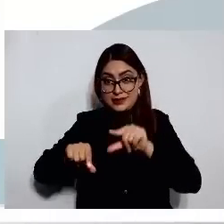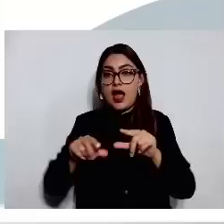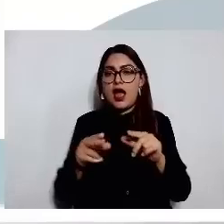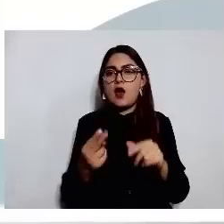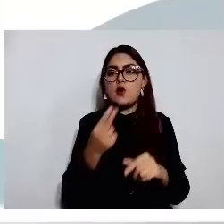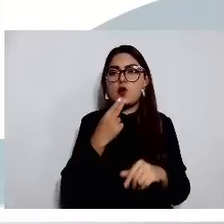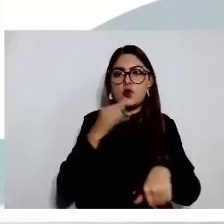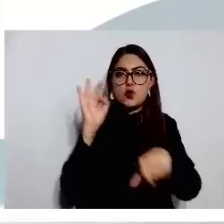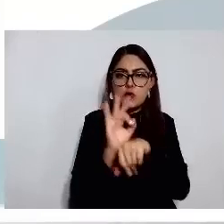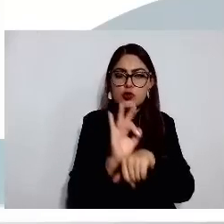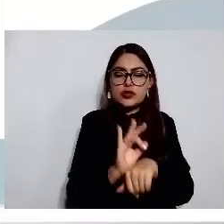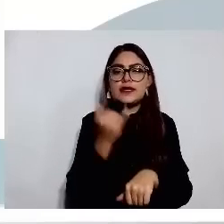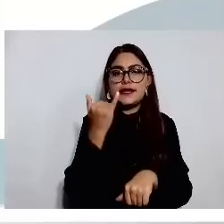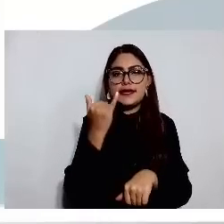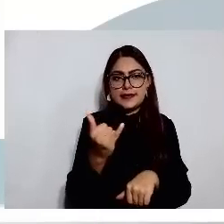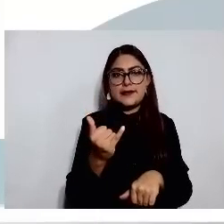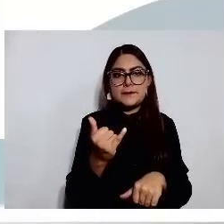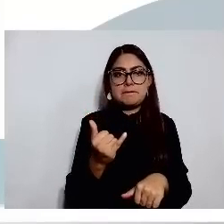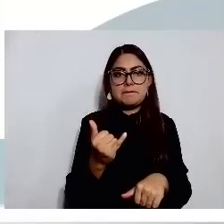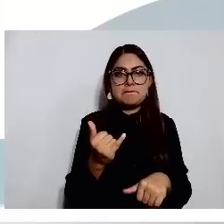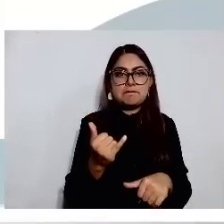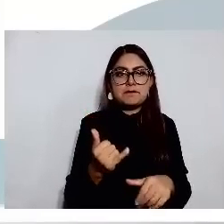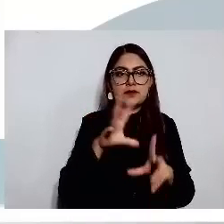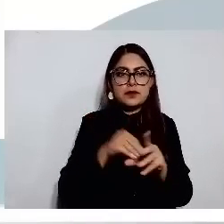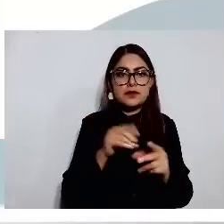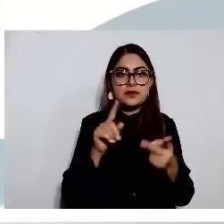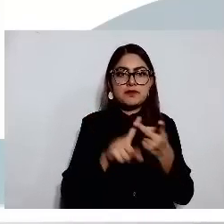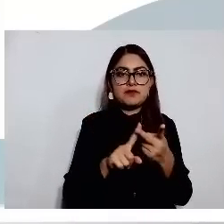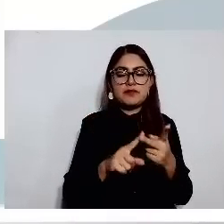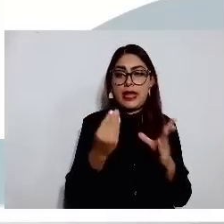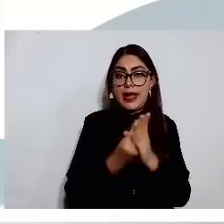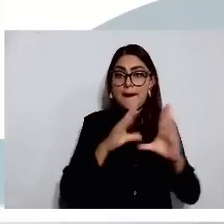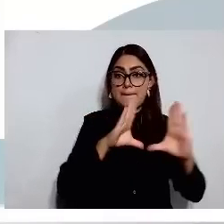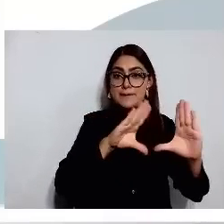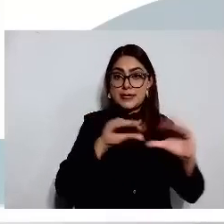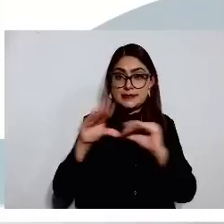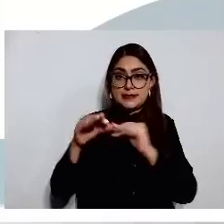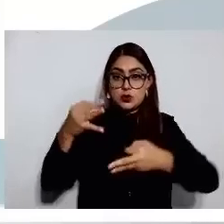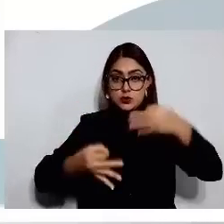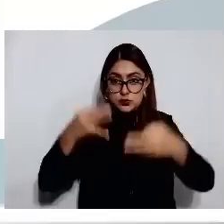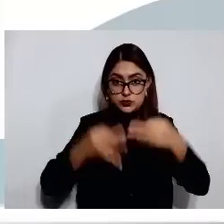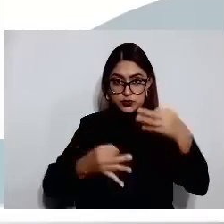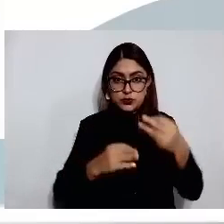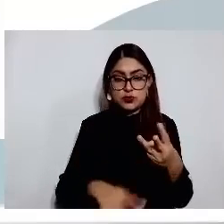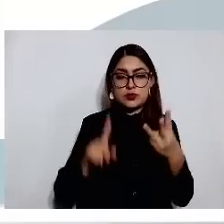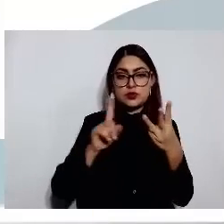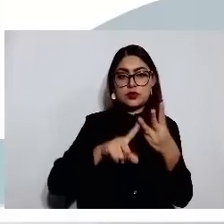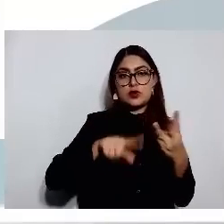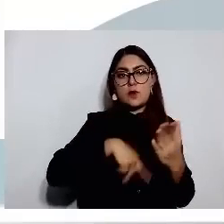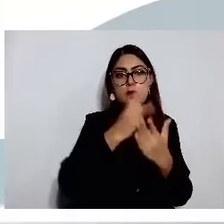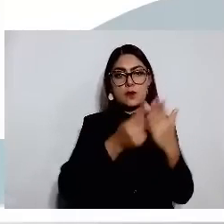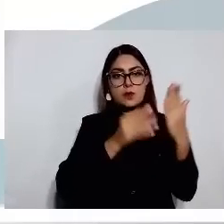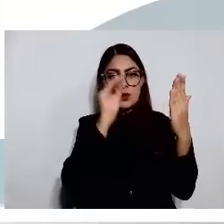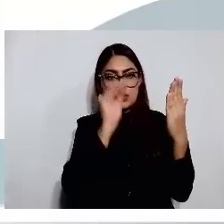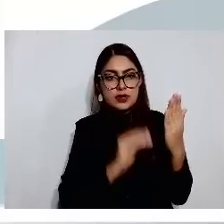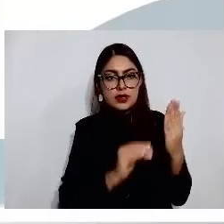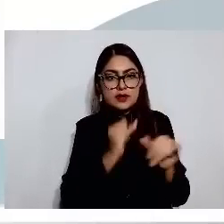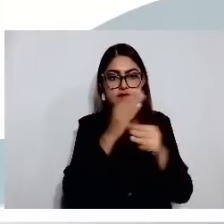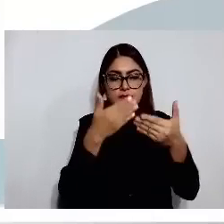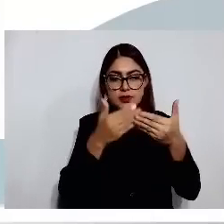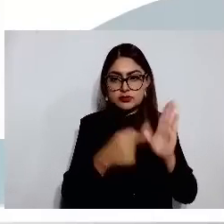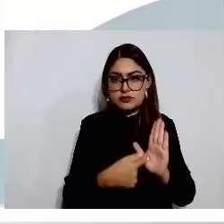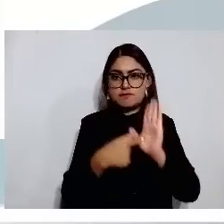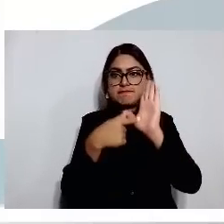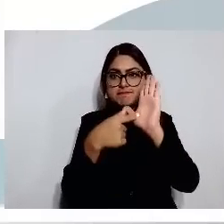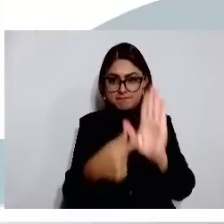2. Capacitación judicial. 3. Políticas de transparencia proactiva, es decir, además de publicar tu información en tu portal